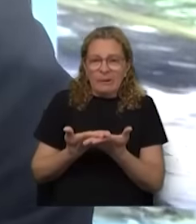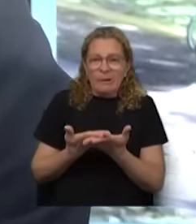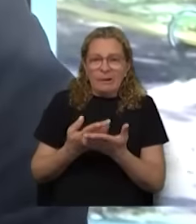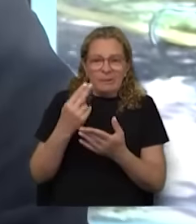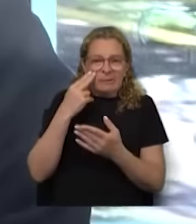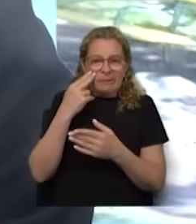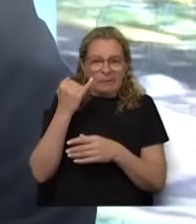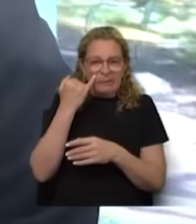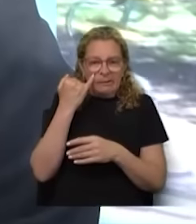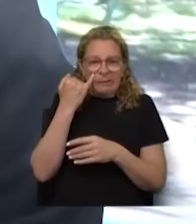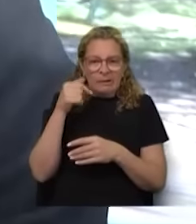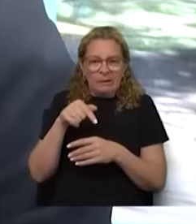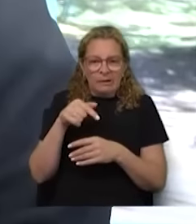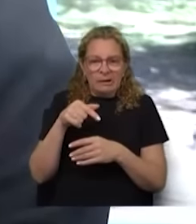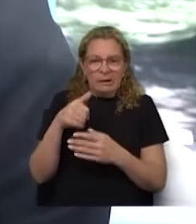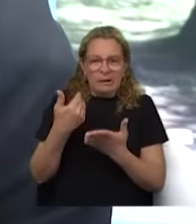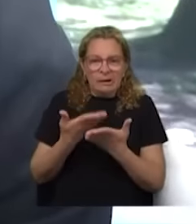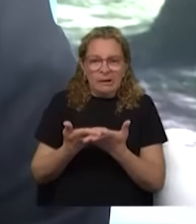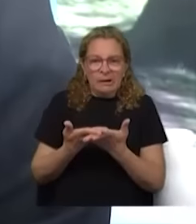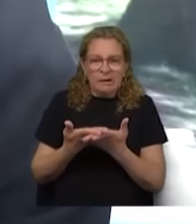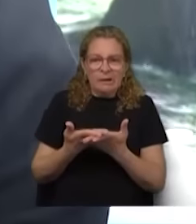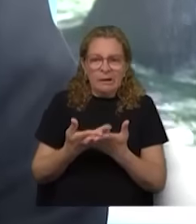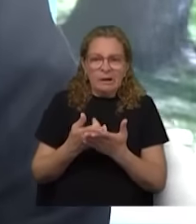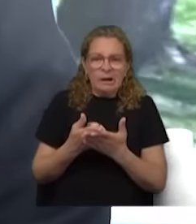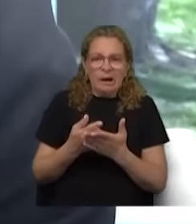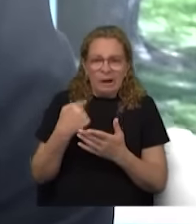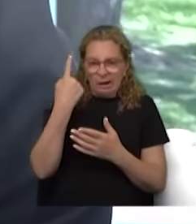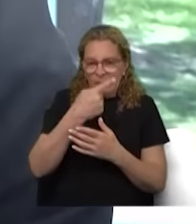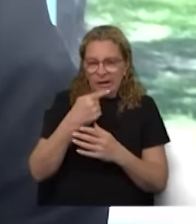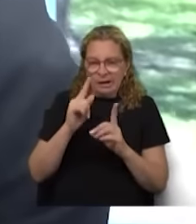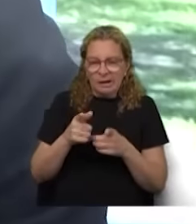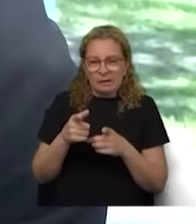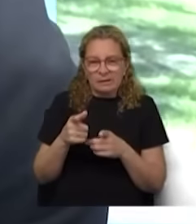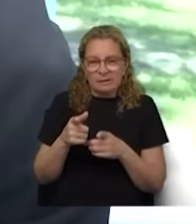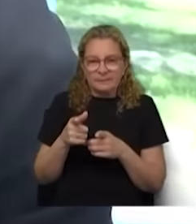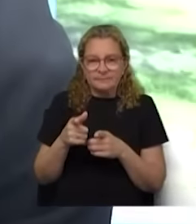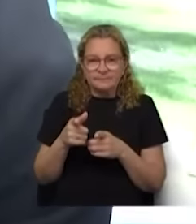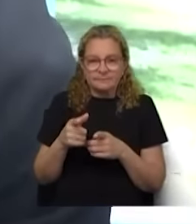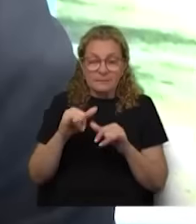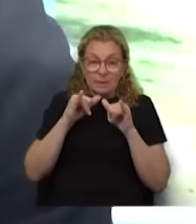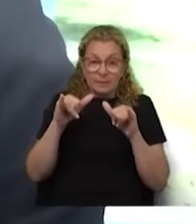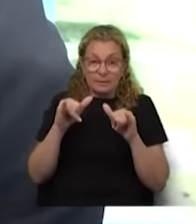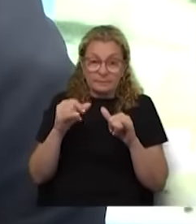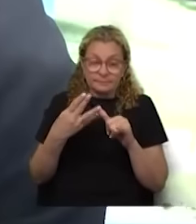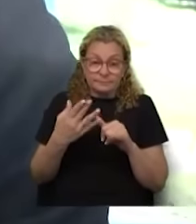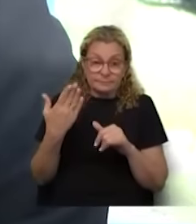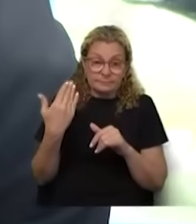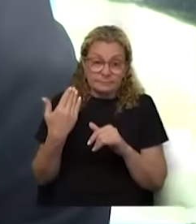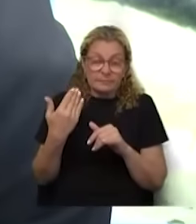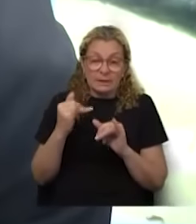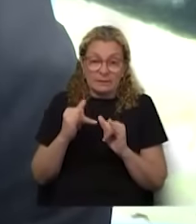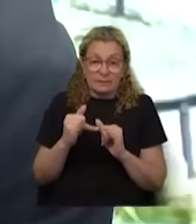sexuales entre ellos bueno vemos que que que hay caras incluso incluso que están en la campaña porque en su momento